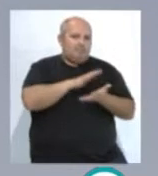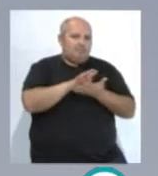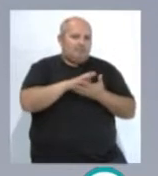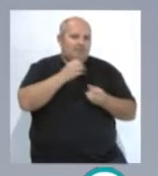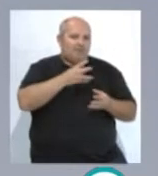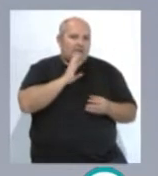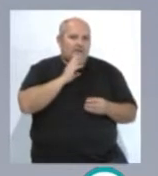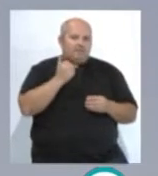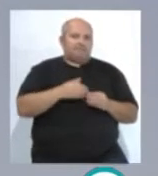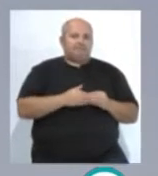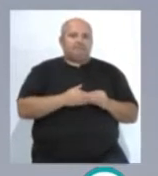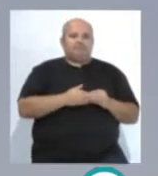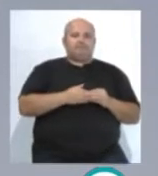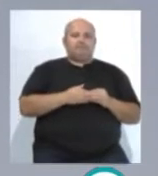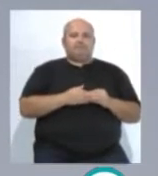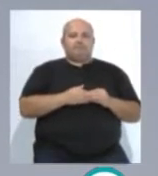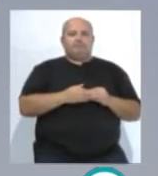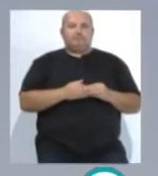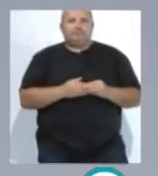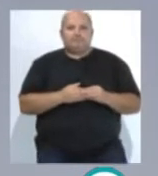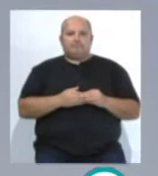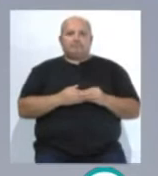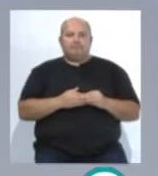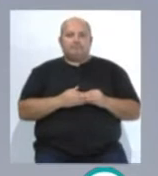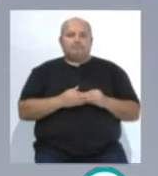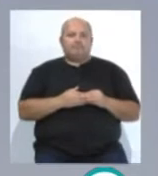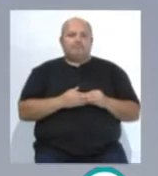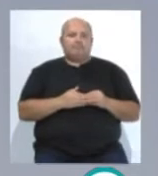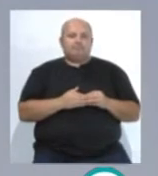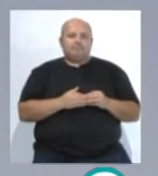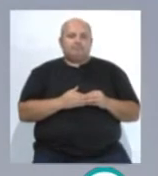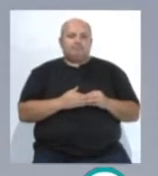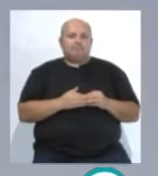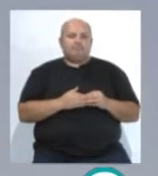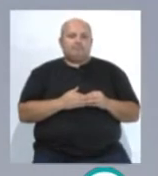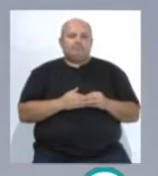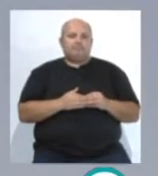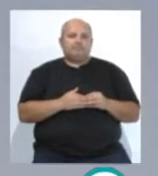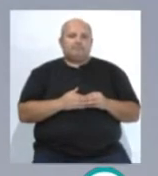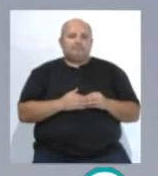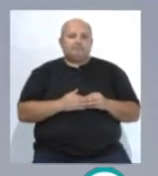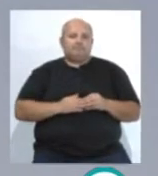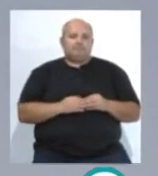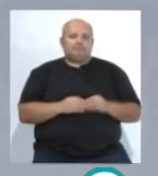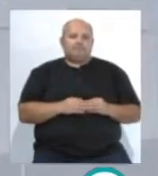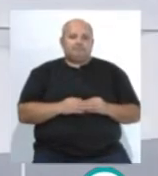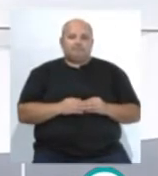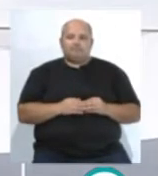Aarón, Bernardo, Alex Martínez, Pozo, Acés, Dani Ojeda y Adrián Ramos.